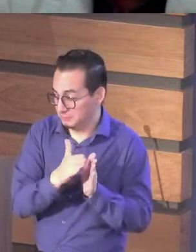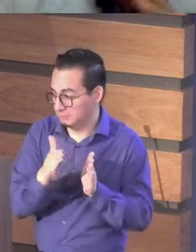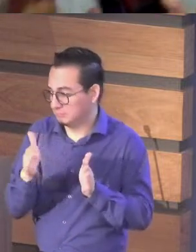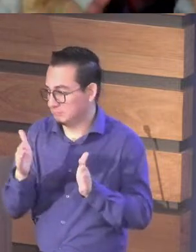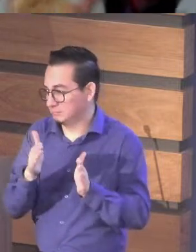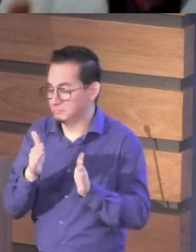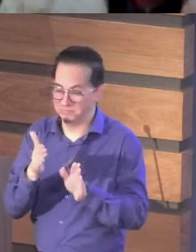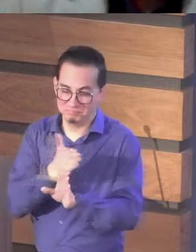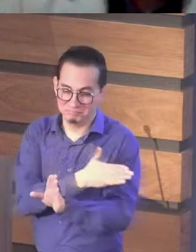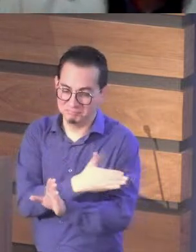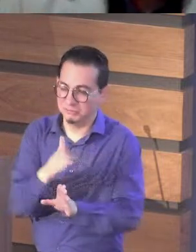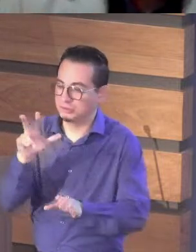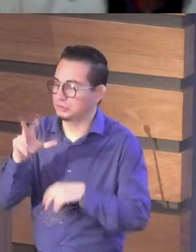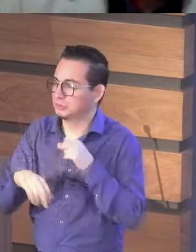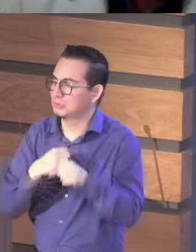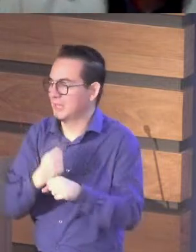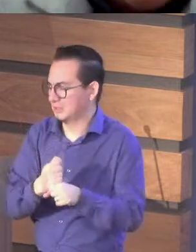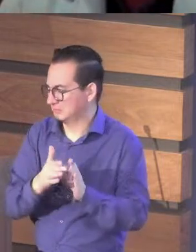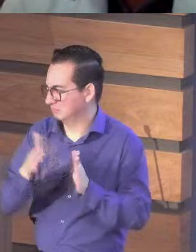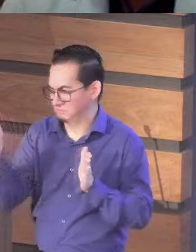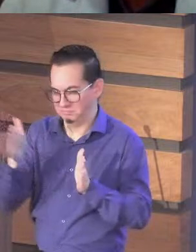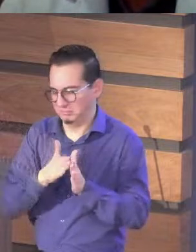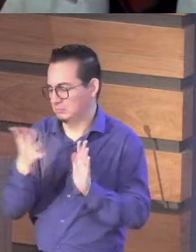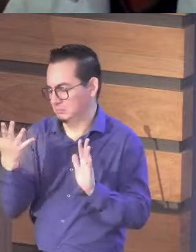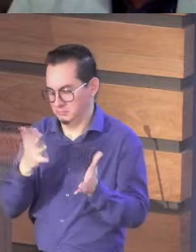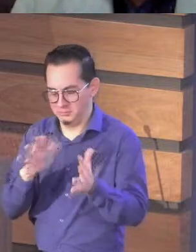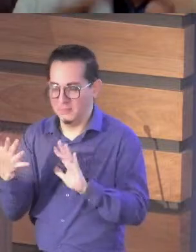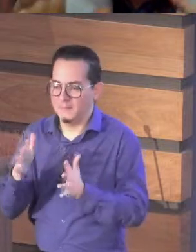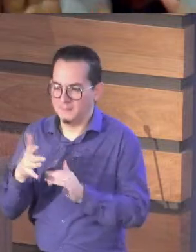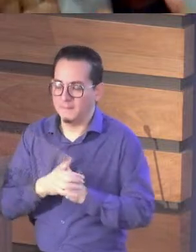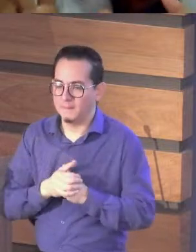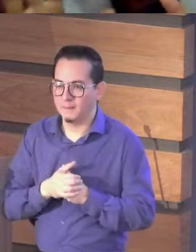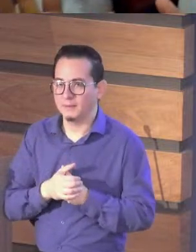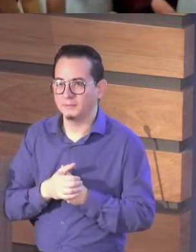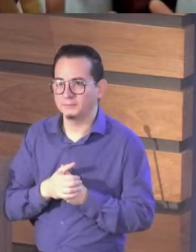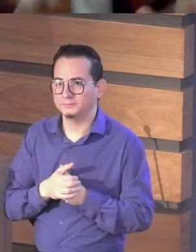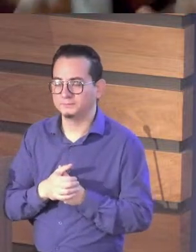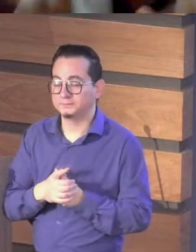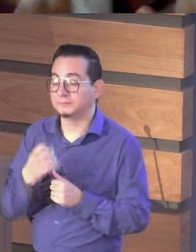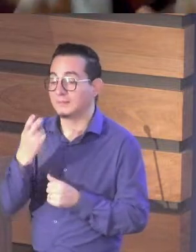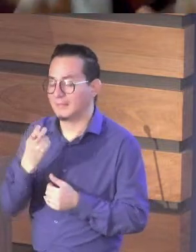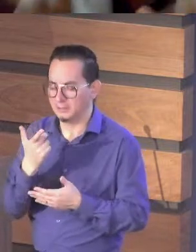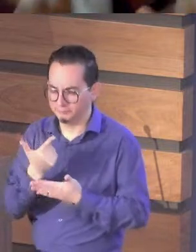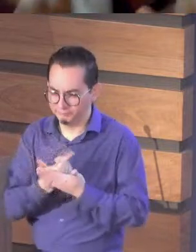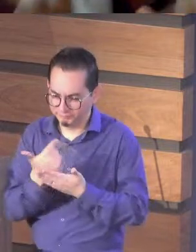Y nuevamente llegamos a resultados similares de los que fueron expuestos